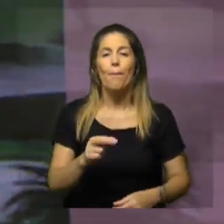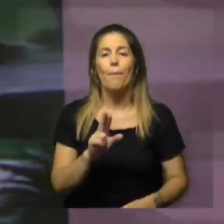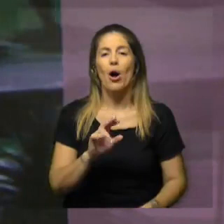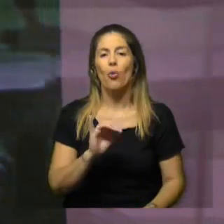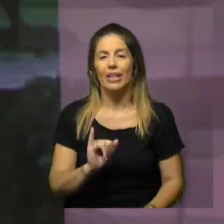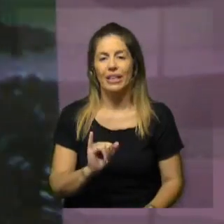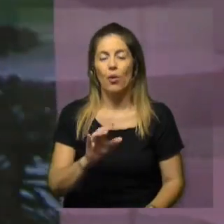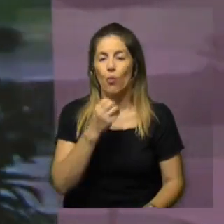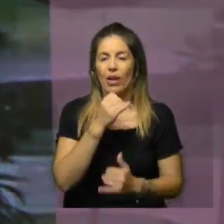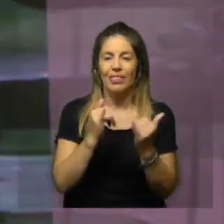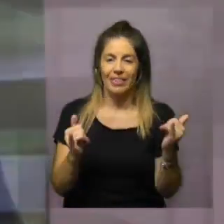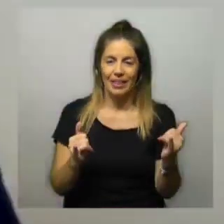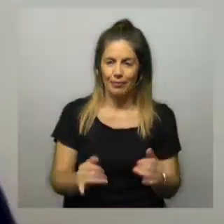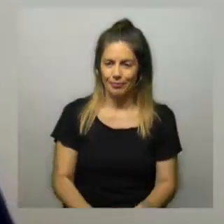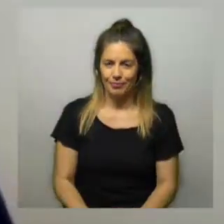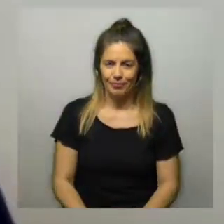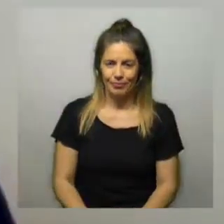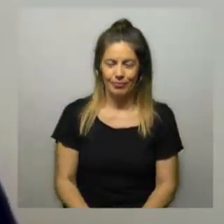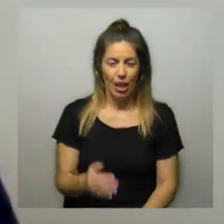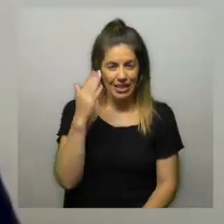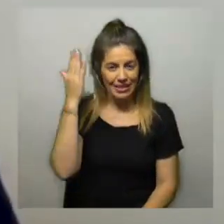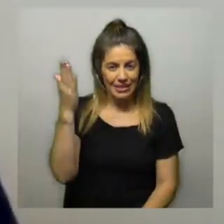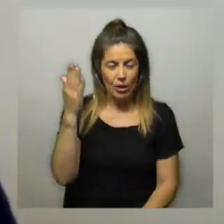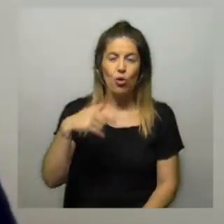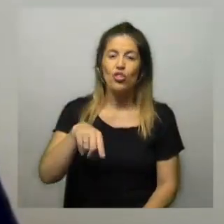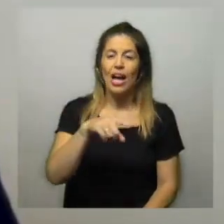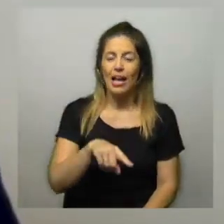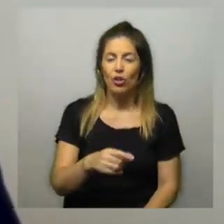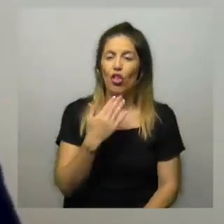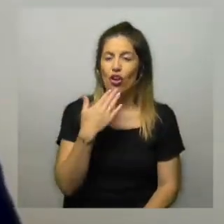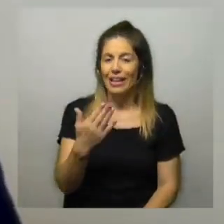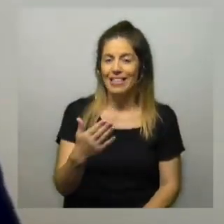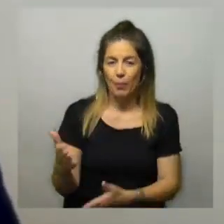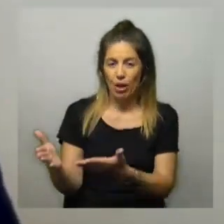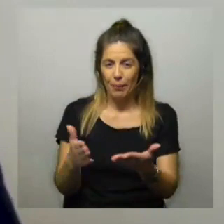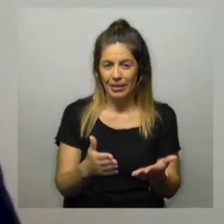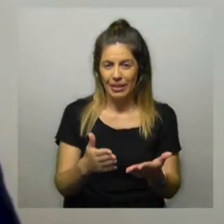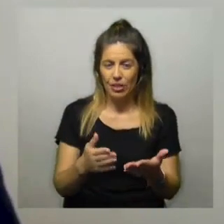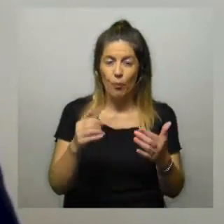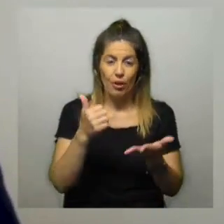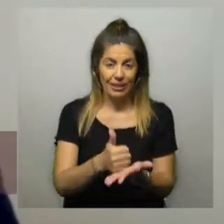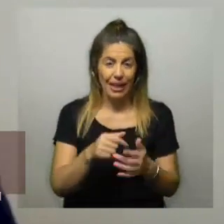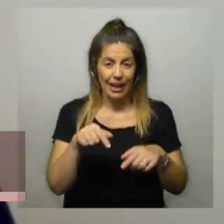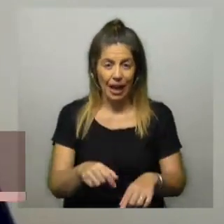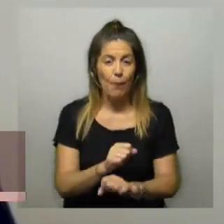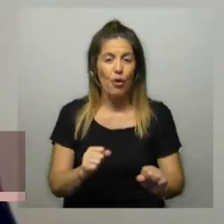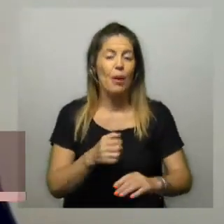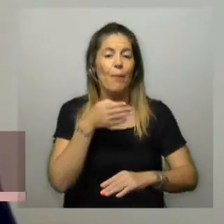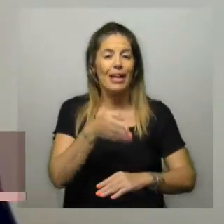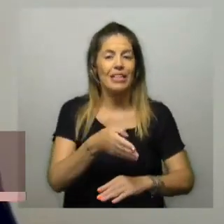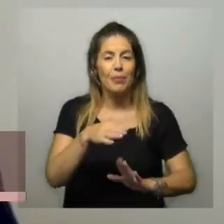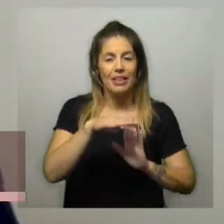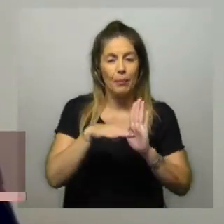días. Hola, ¿cómo está? Un saludo a todas y a todos. Gracias por la invitación, poder estar aquí y poder participar de este programa.